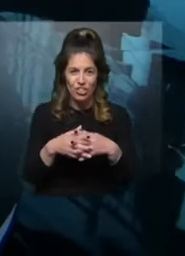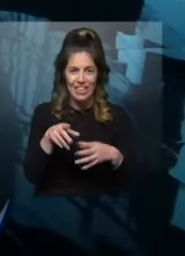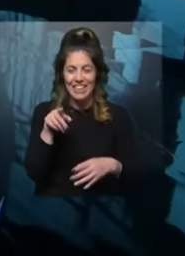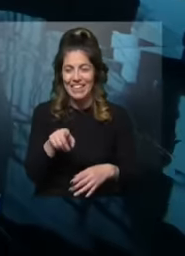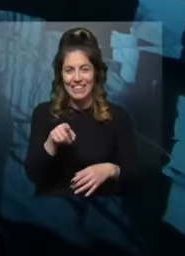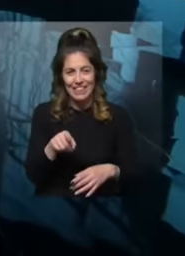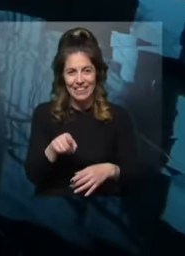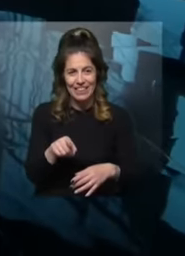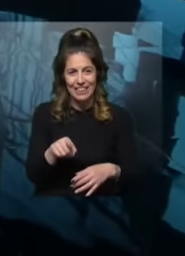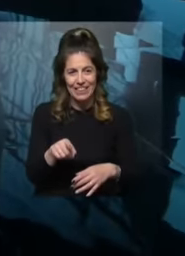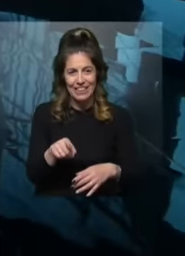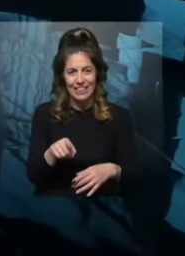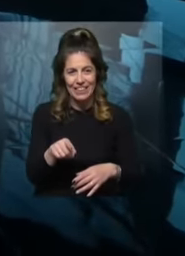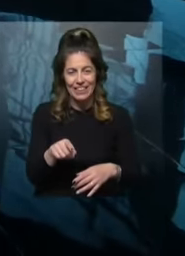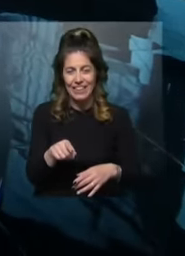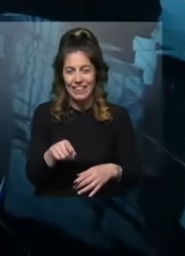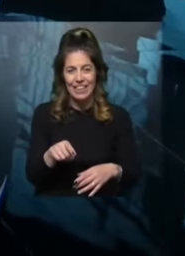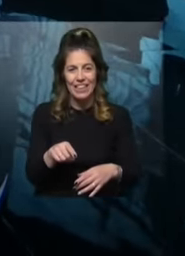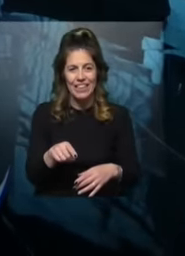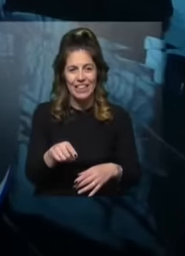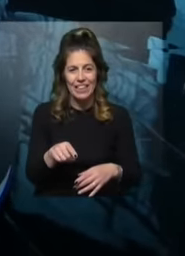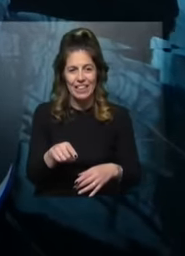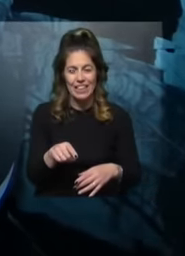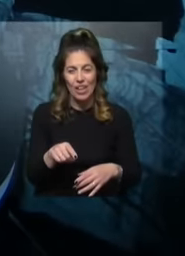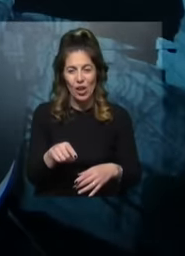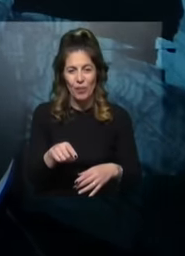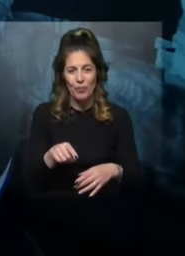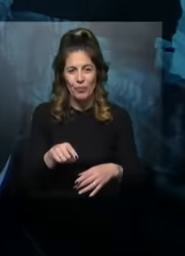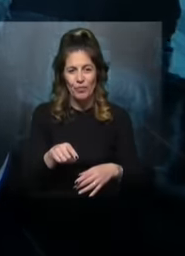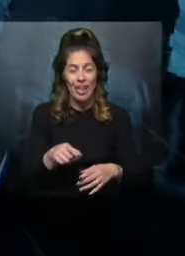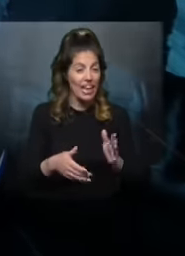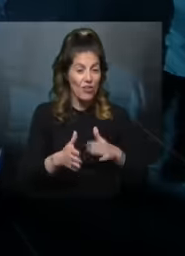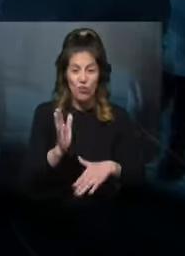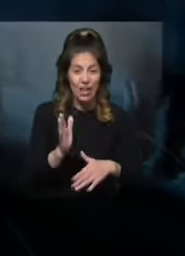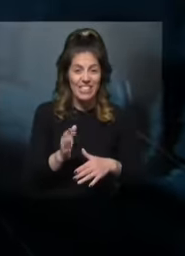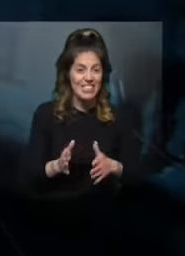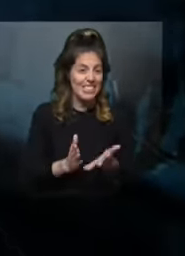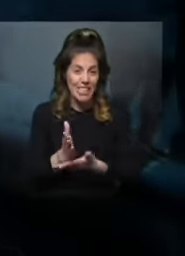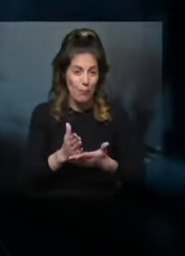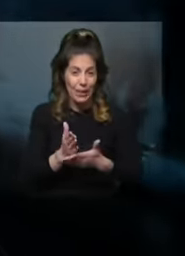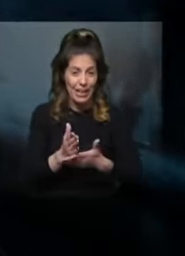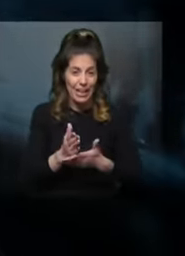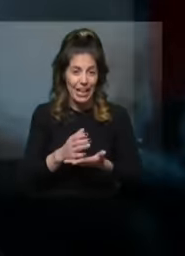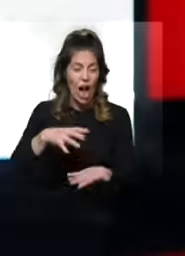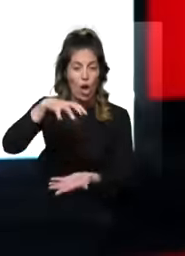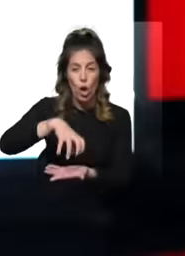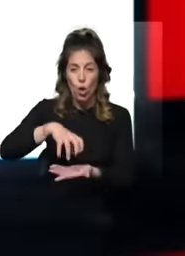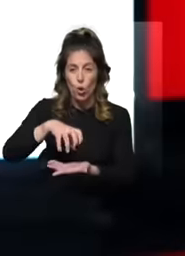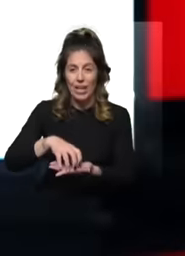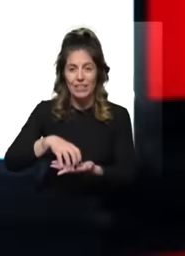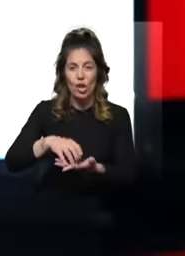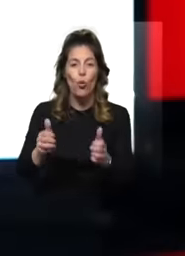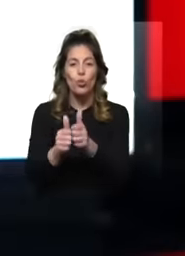que tocó toda la vida en boliches con Mateo. Y cuando yo fui a